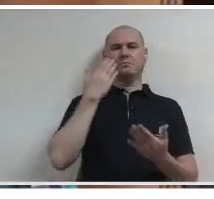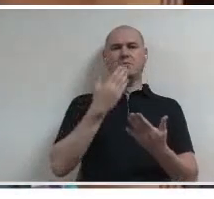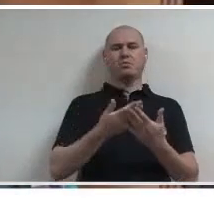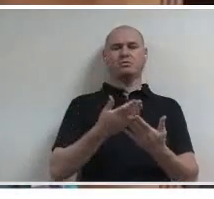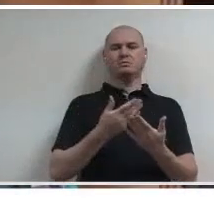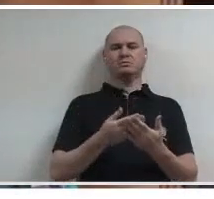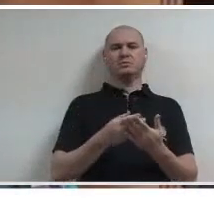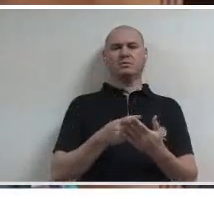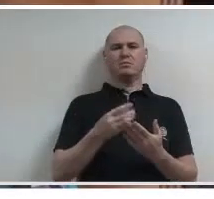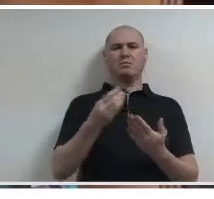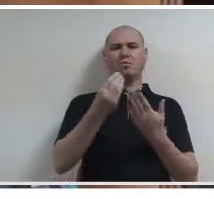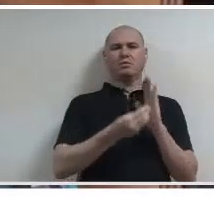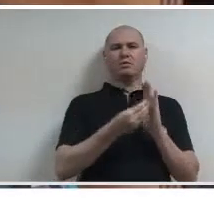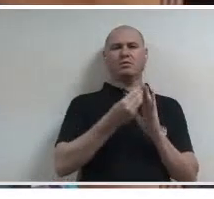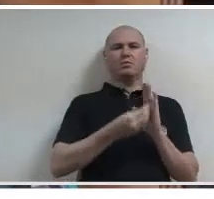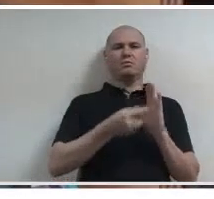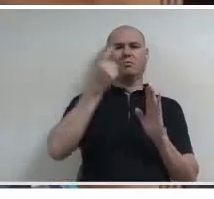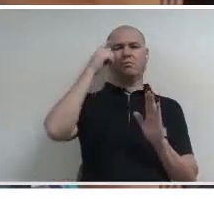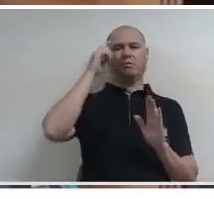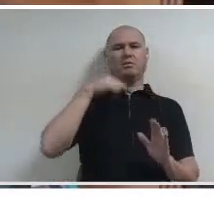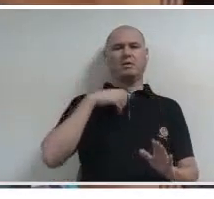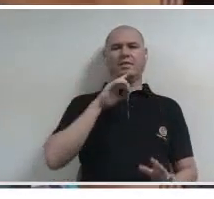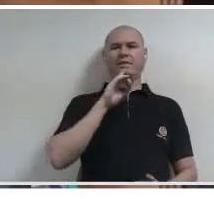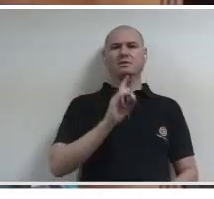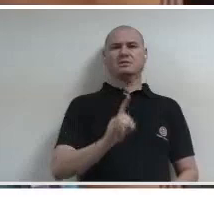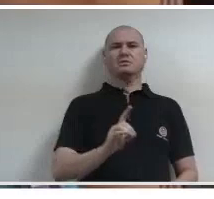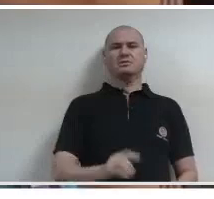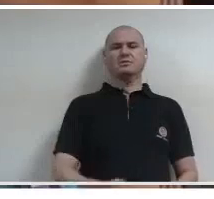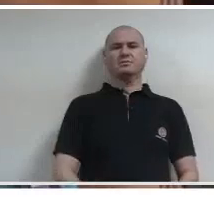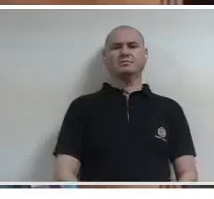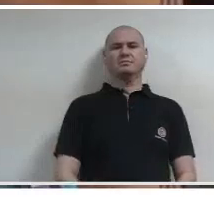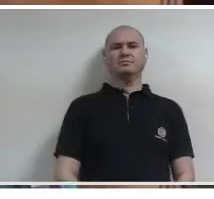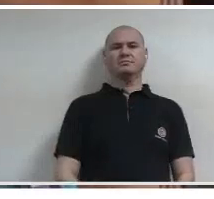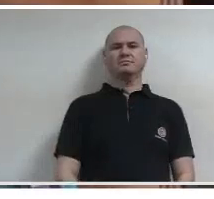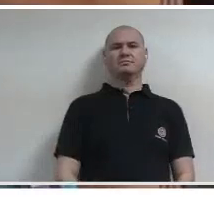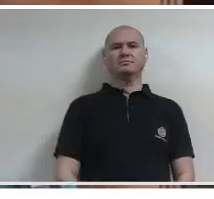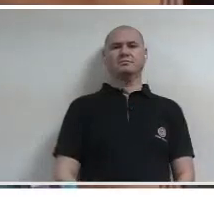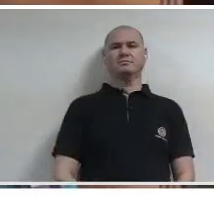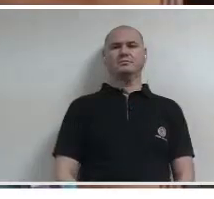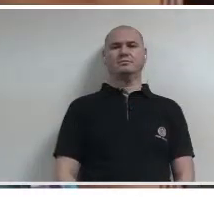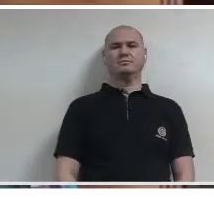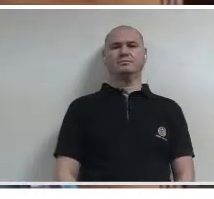Ya en su pe. Ya mo punga jangua. Yo pe y suspensión.